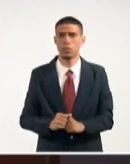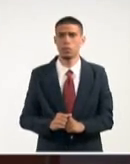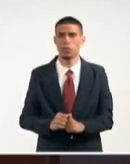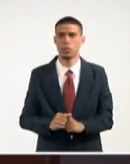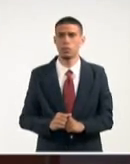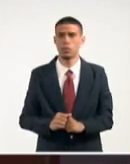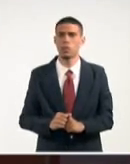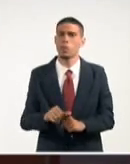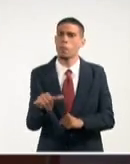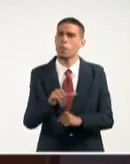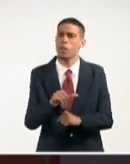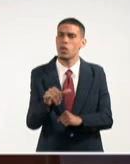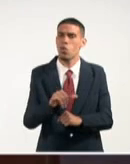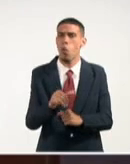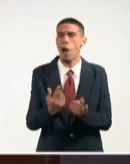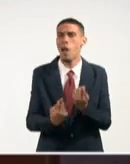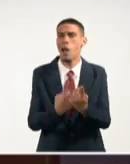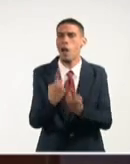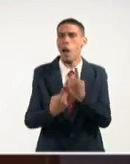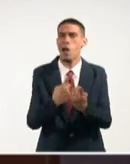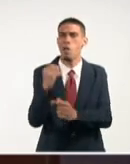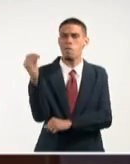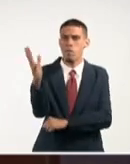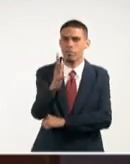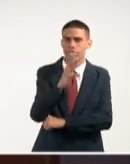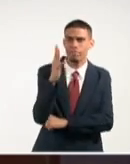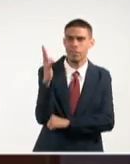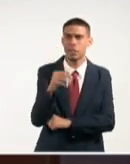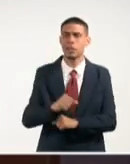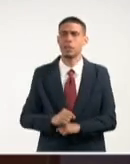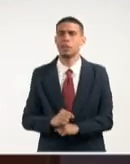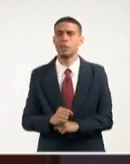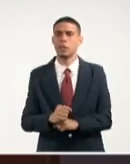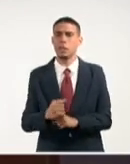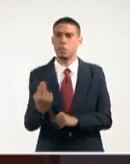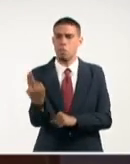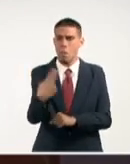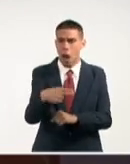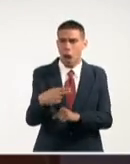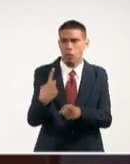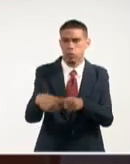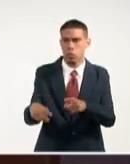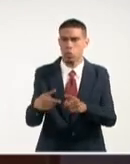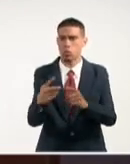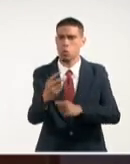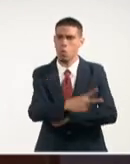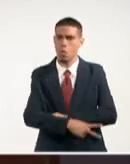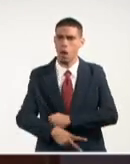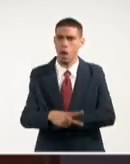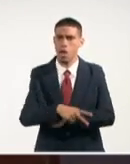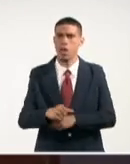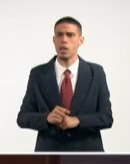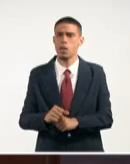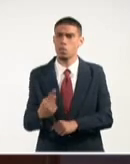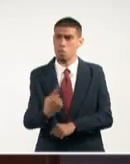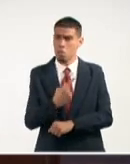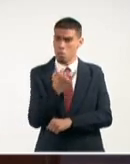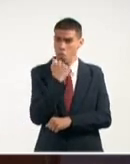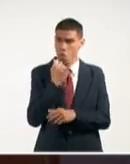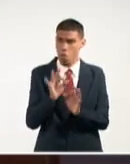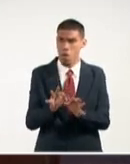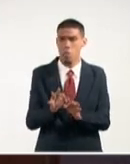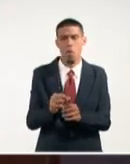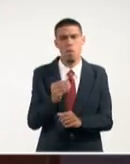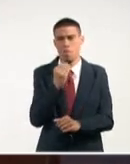de la naturaleza, ni nuestros propios errores han impedido que lleguemos